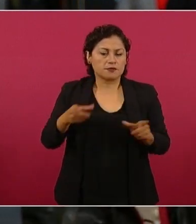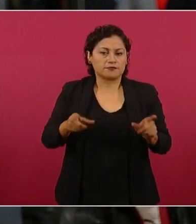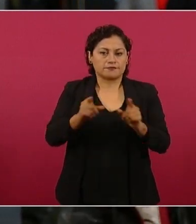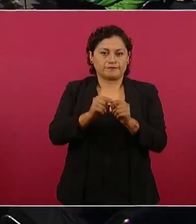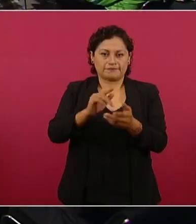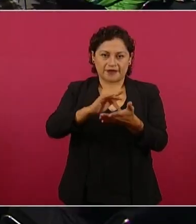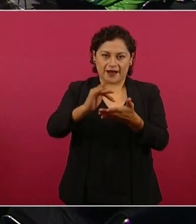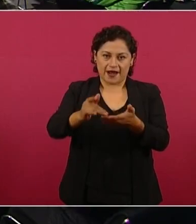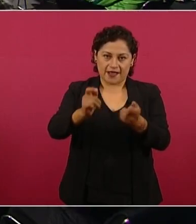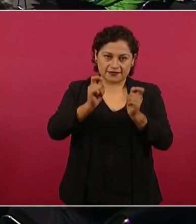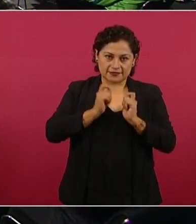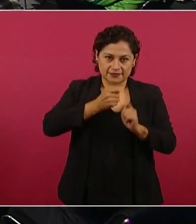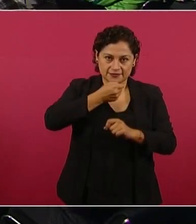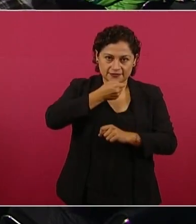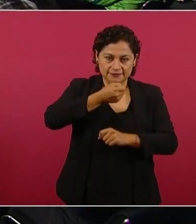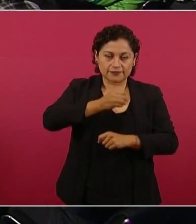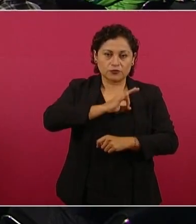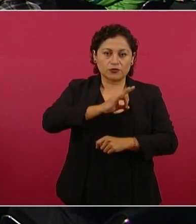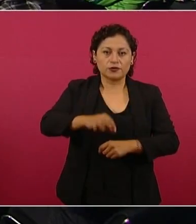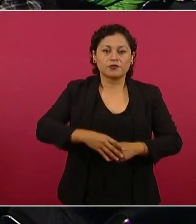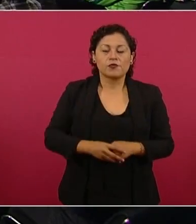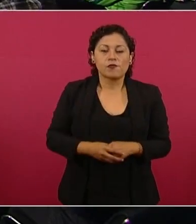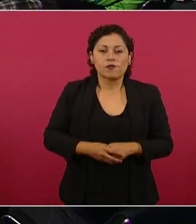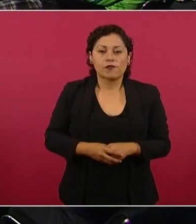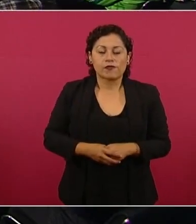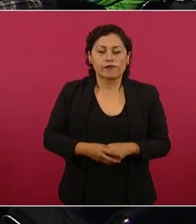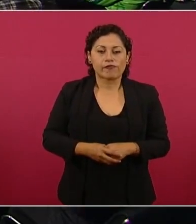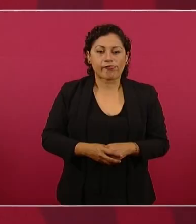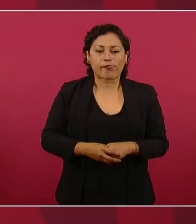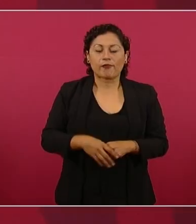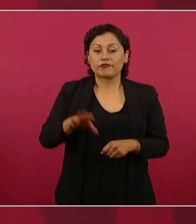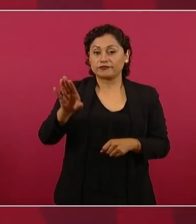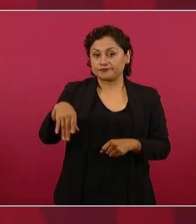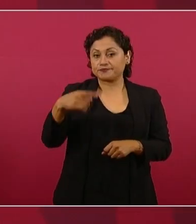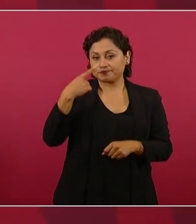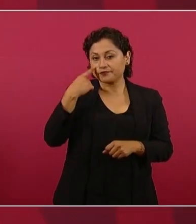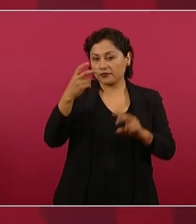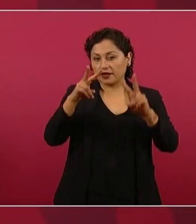dado la palabra. Sí, en el caso de Julian Assange,